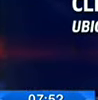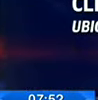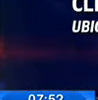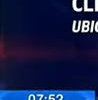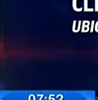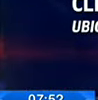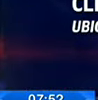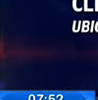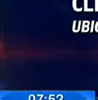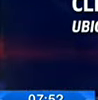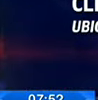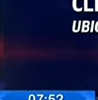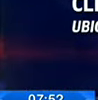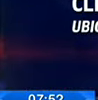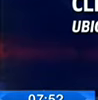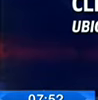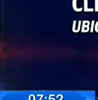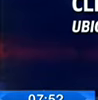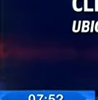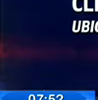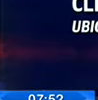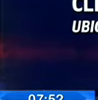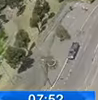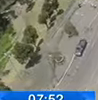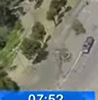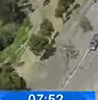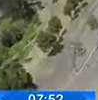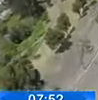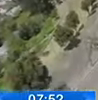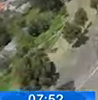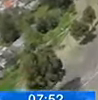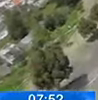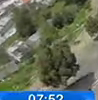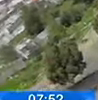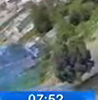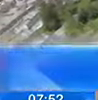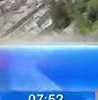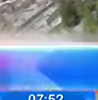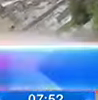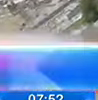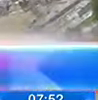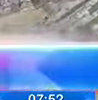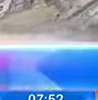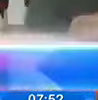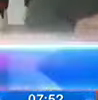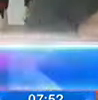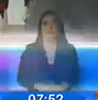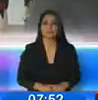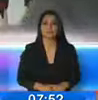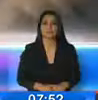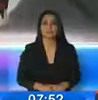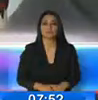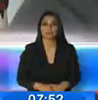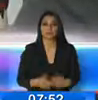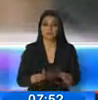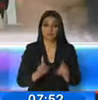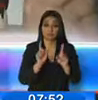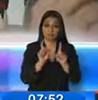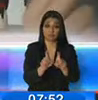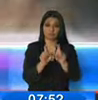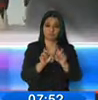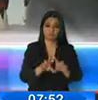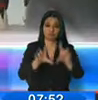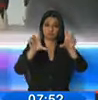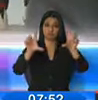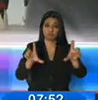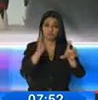www.quito.com.es. Ahí puede hacer clic sobre el banner de votación y seleccionar a Quito, Ecuador, para luego votar. Y nuevamente regresamos a la página